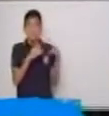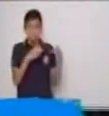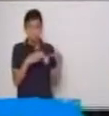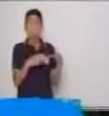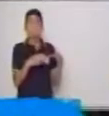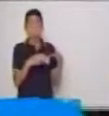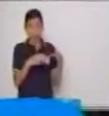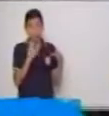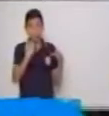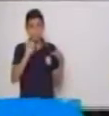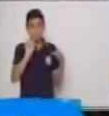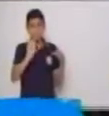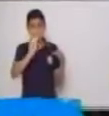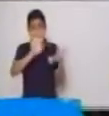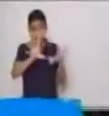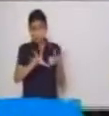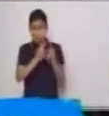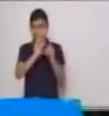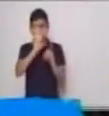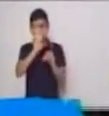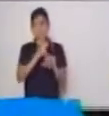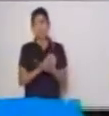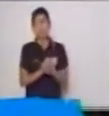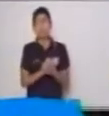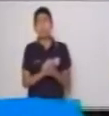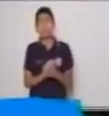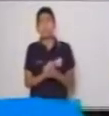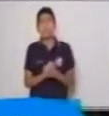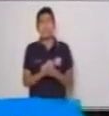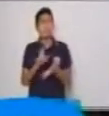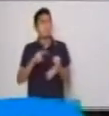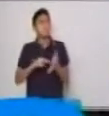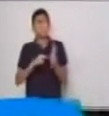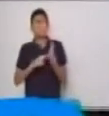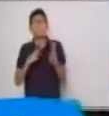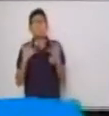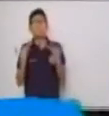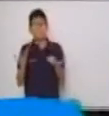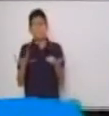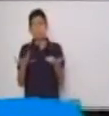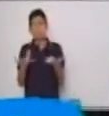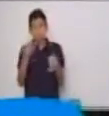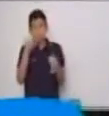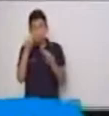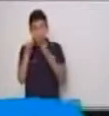tres. Y el planteamiento queda de esta manera.